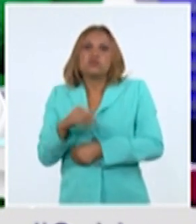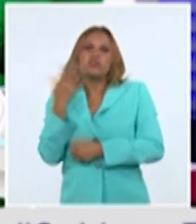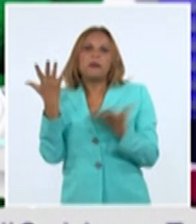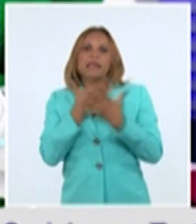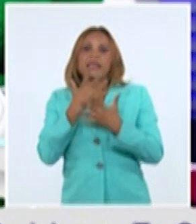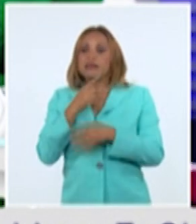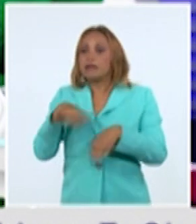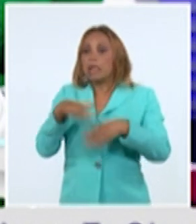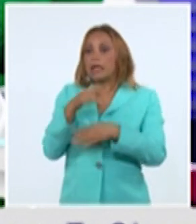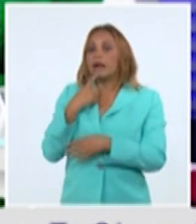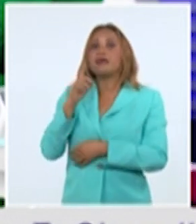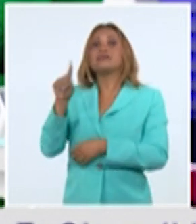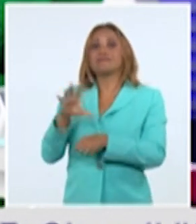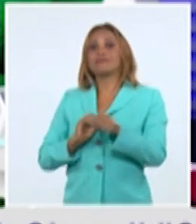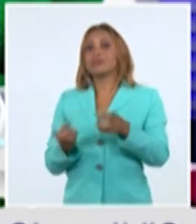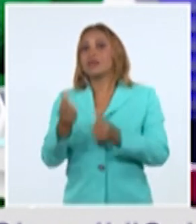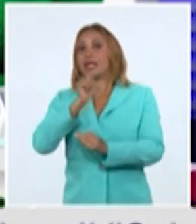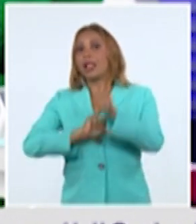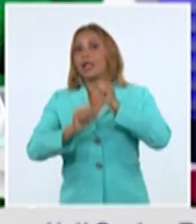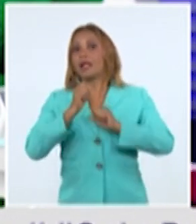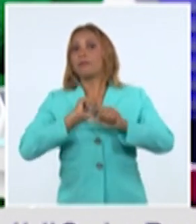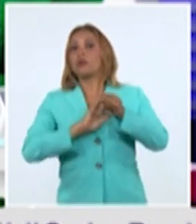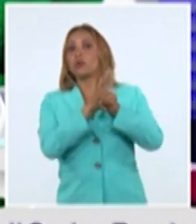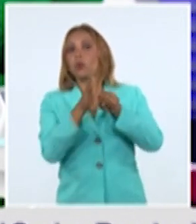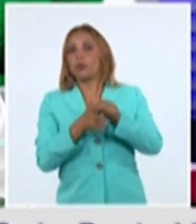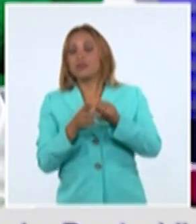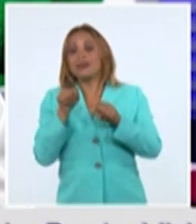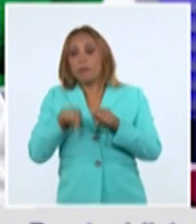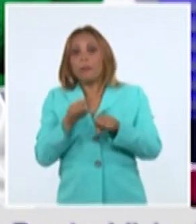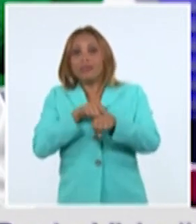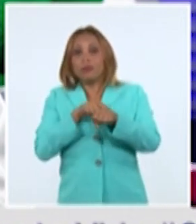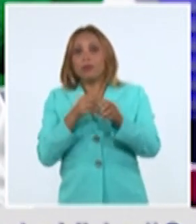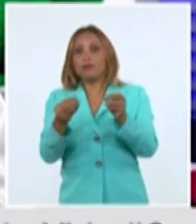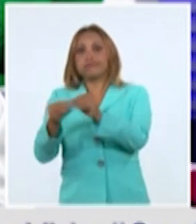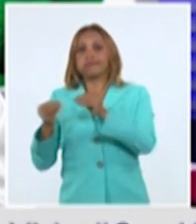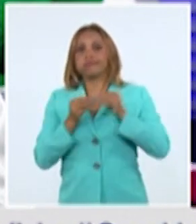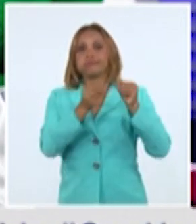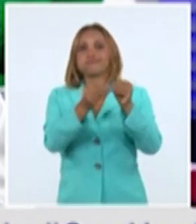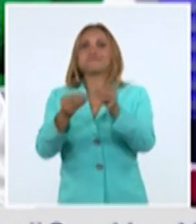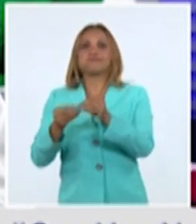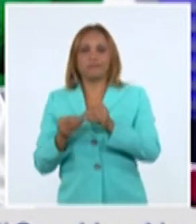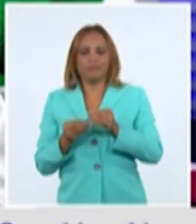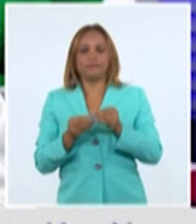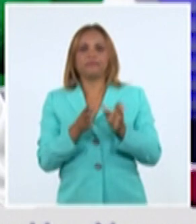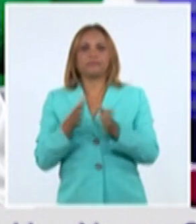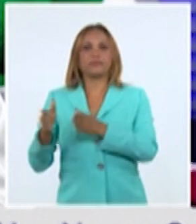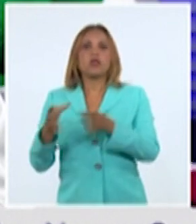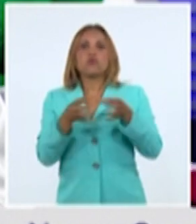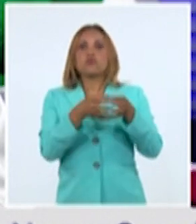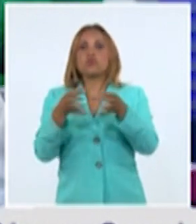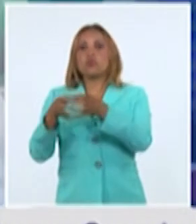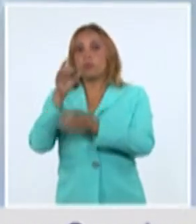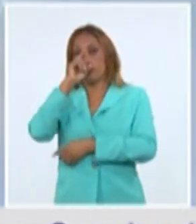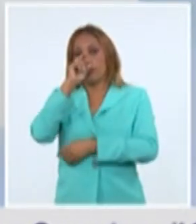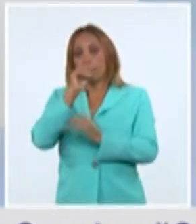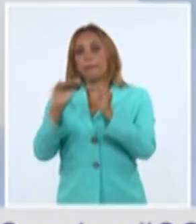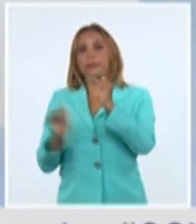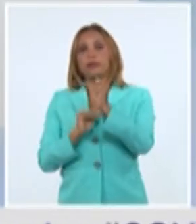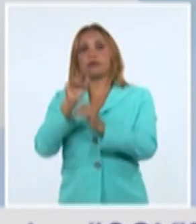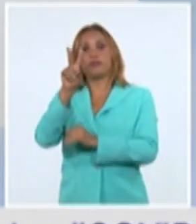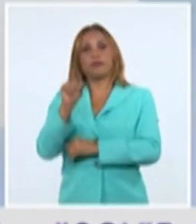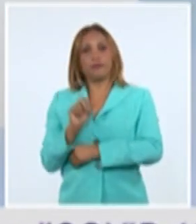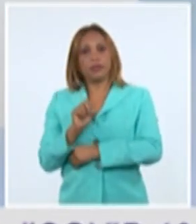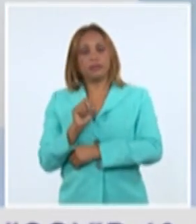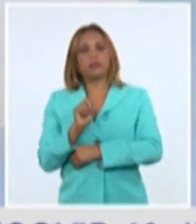tenerla y la está transmitiendo en ese momento. Por grupos de edades, todavía el menor de 20 años